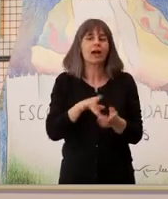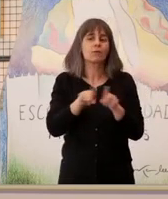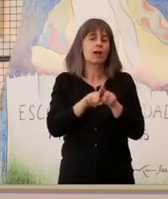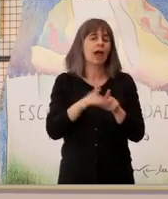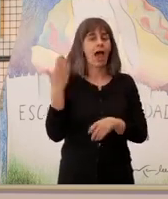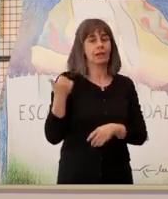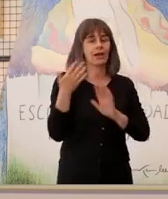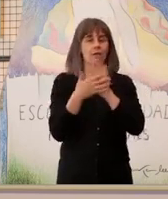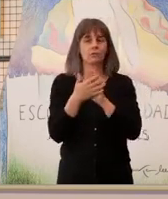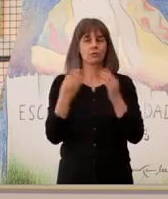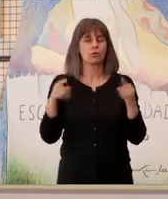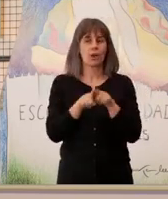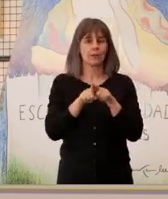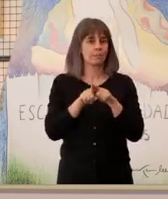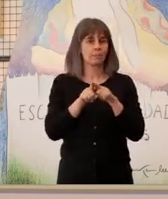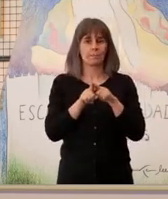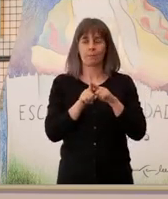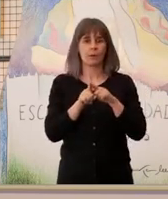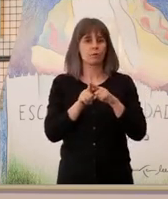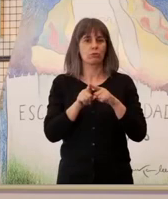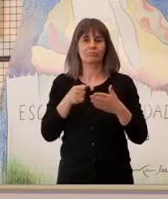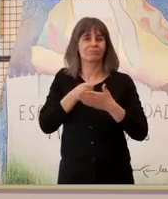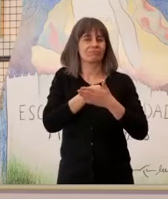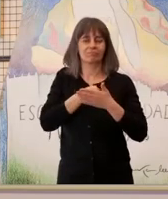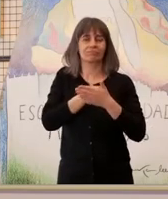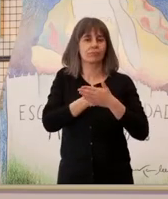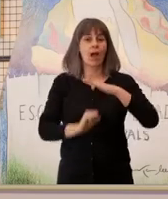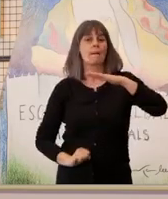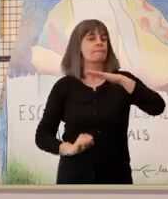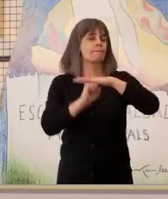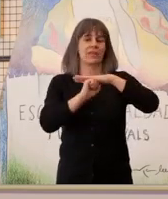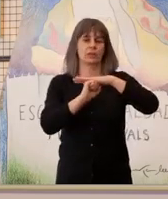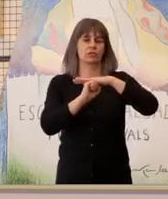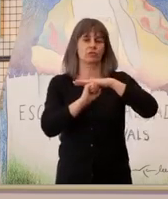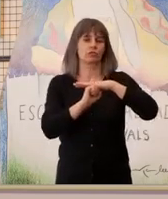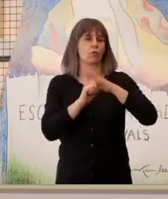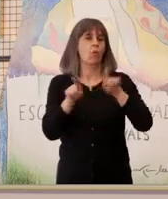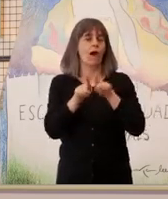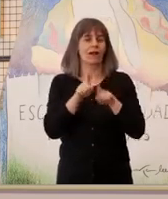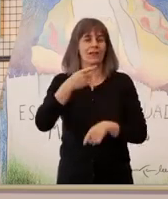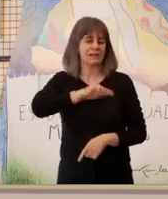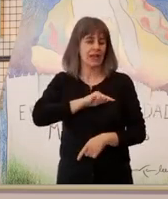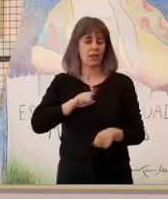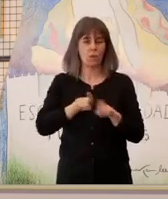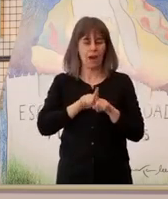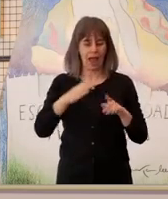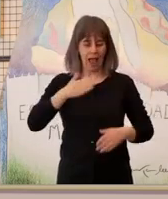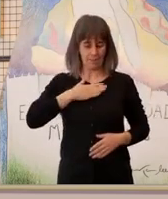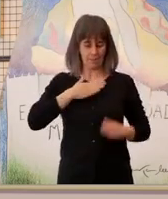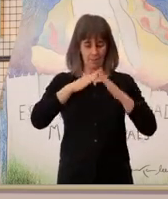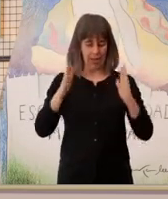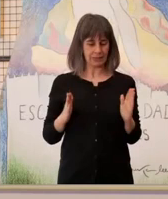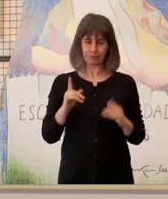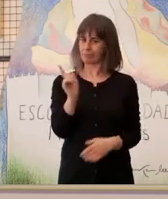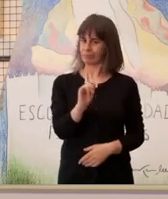este techo como le queramos llamar o yo lo que le llamo es estamos en casa ajena y por lo tanto chocamos por todas